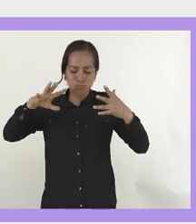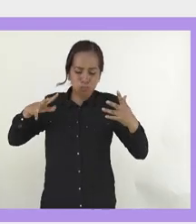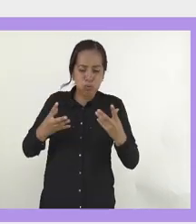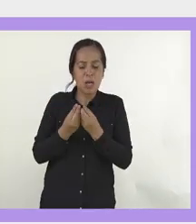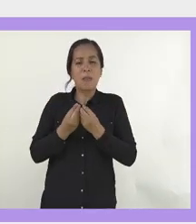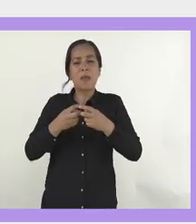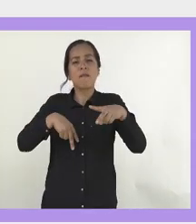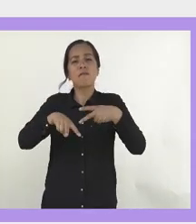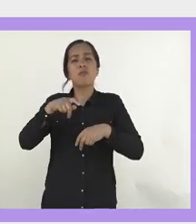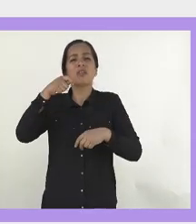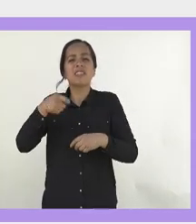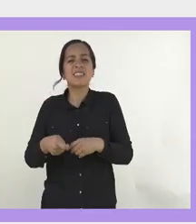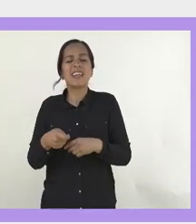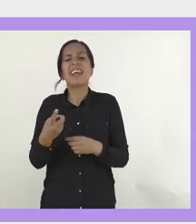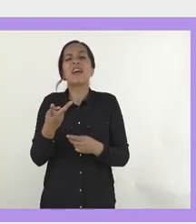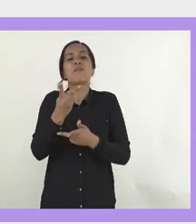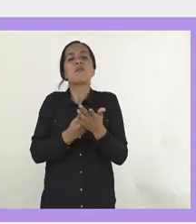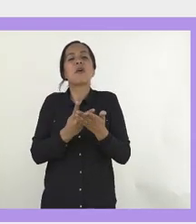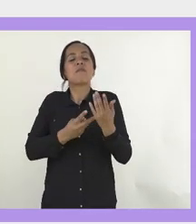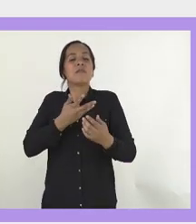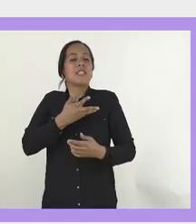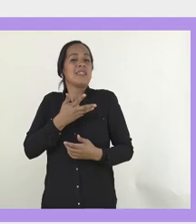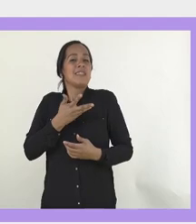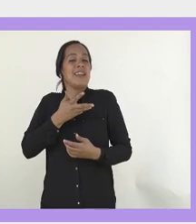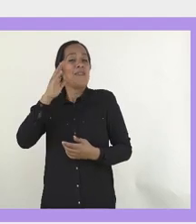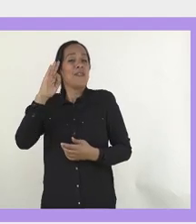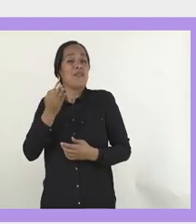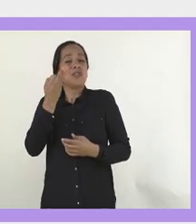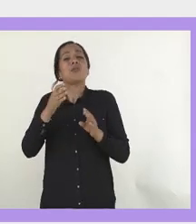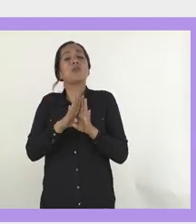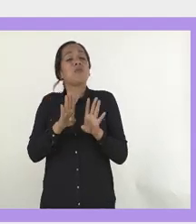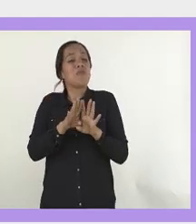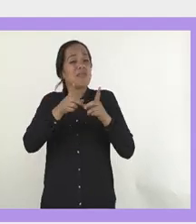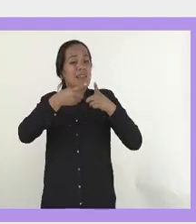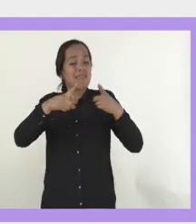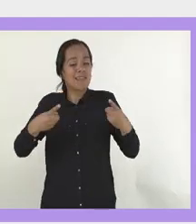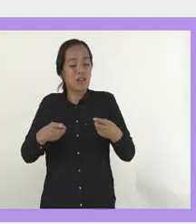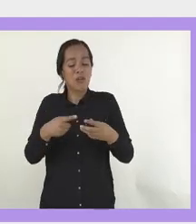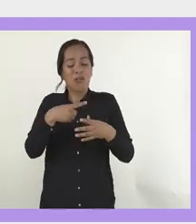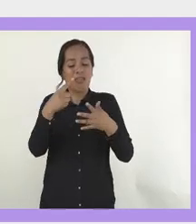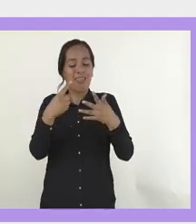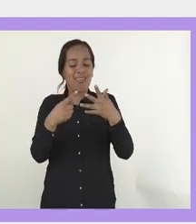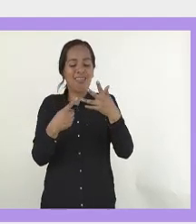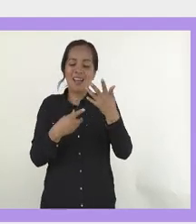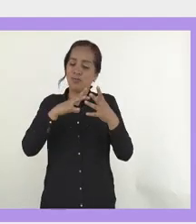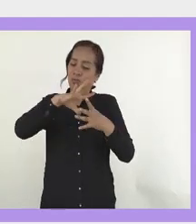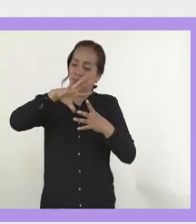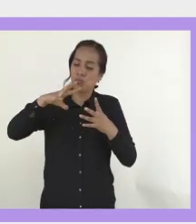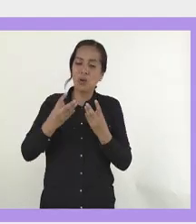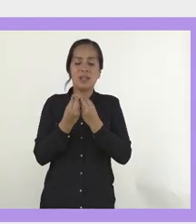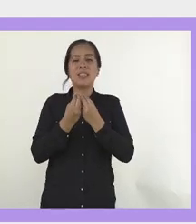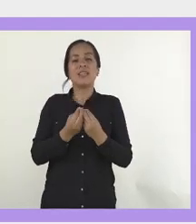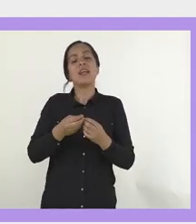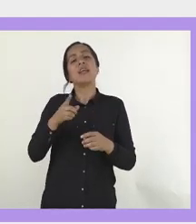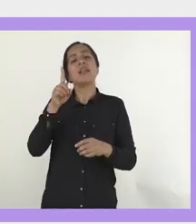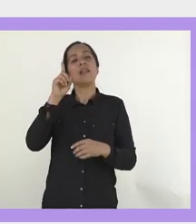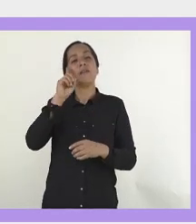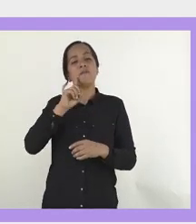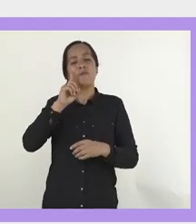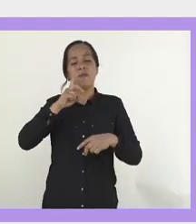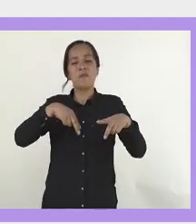Qué programas tiene la federación Cómo va el desarrollo precisamente de de estas otras partes fundamentales del fútbol femenil